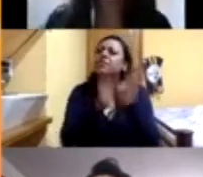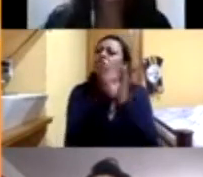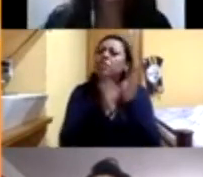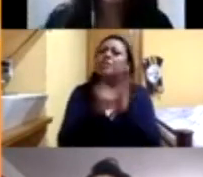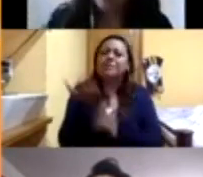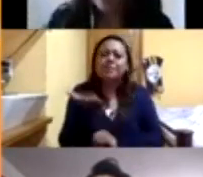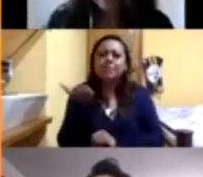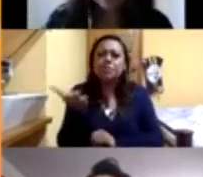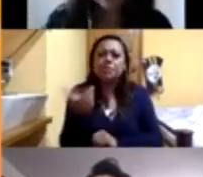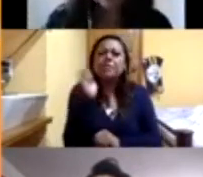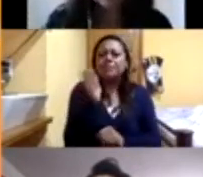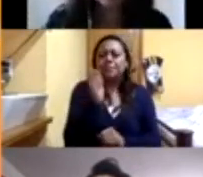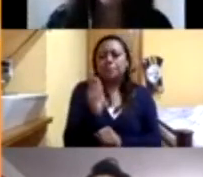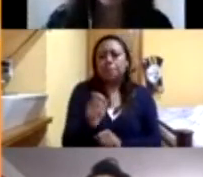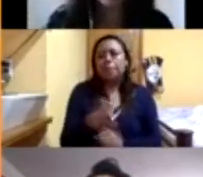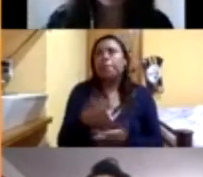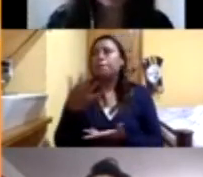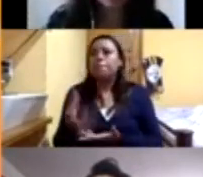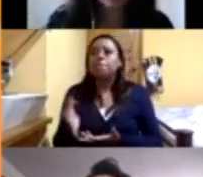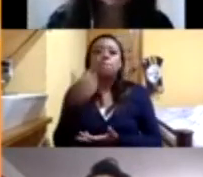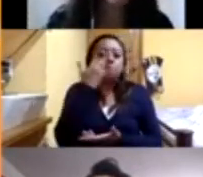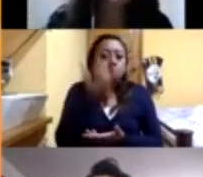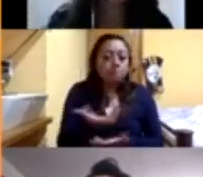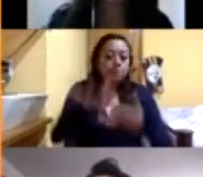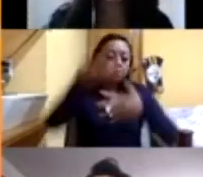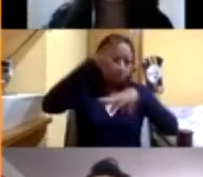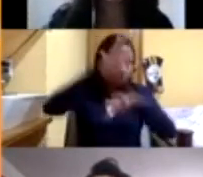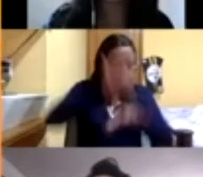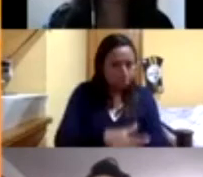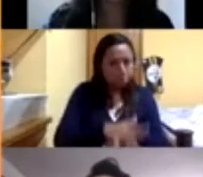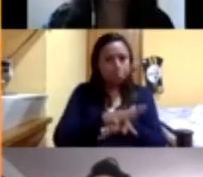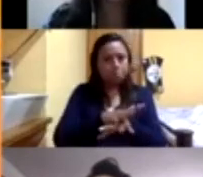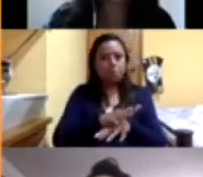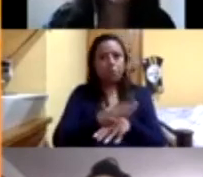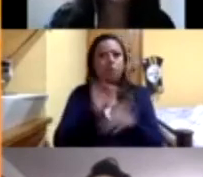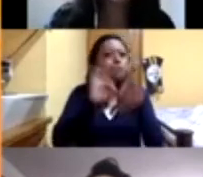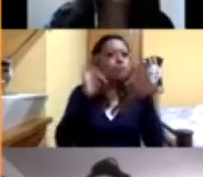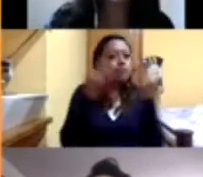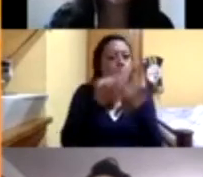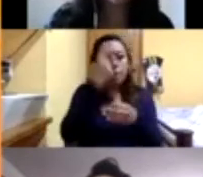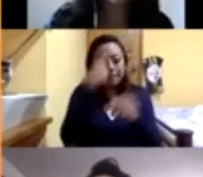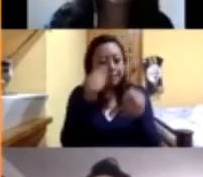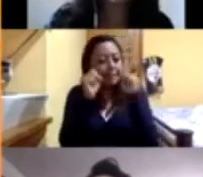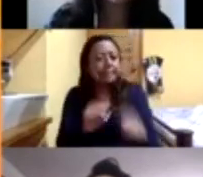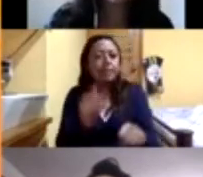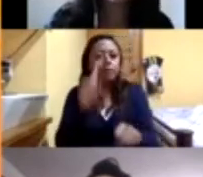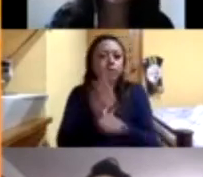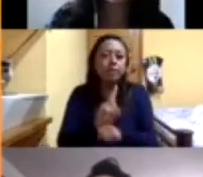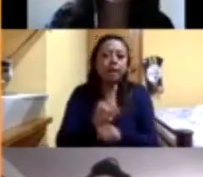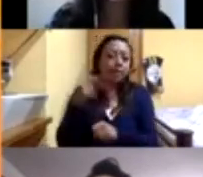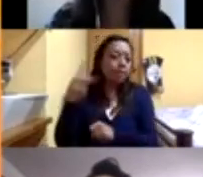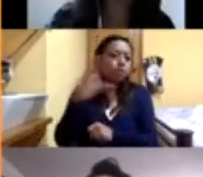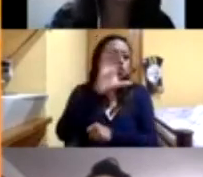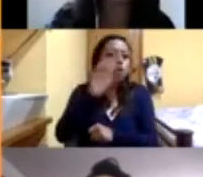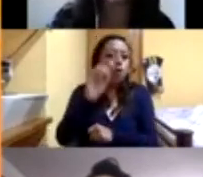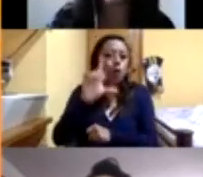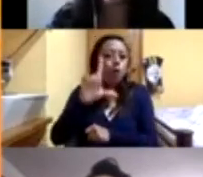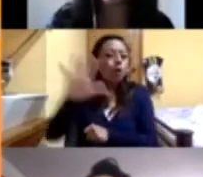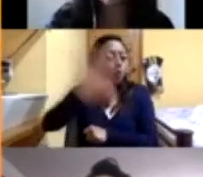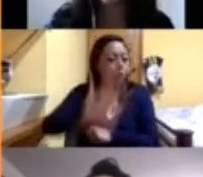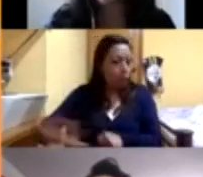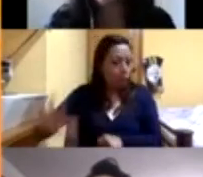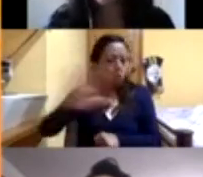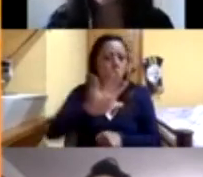implementación de medidas de seguridad en su colonia. Veía que instalaban unas lámparas y quería saber el